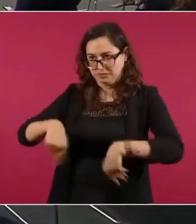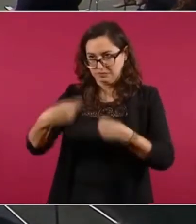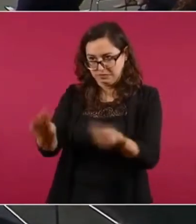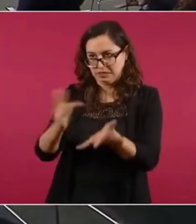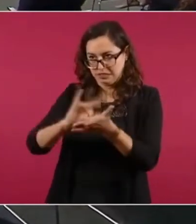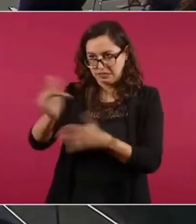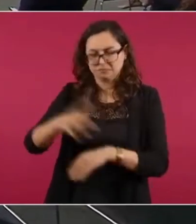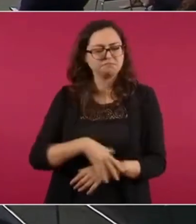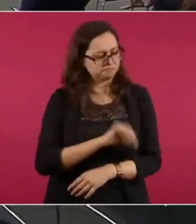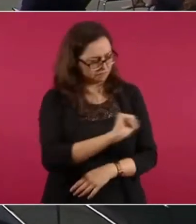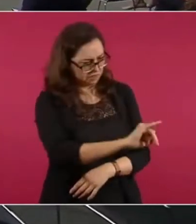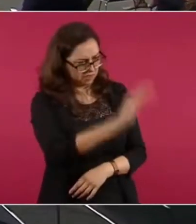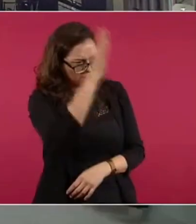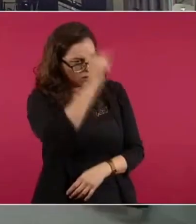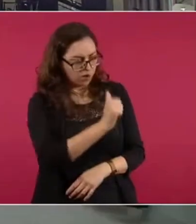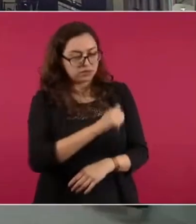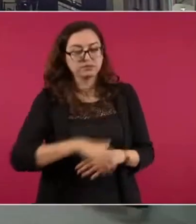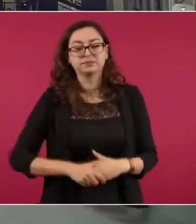gracias. de acuerdo.